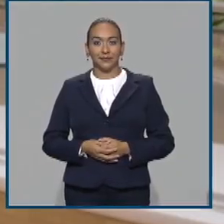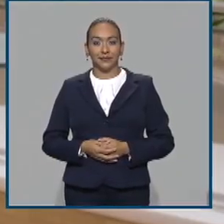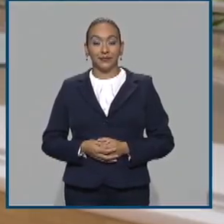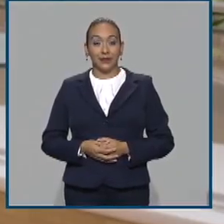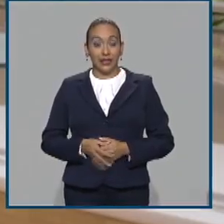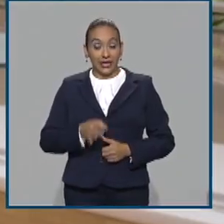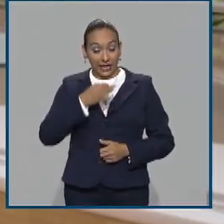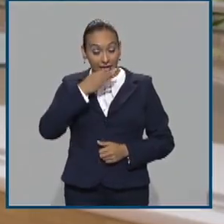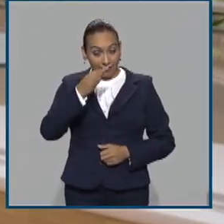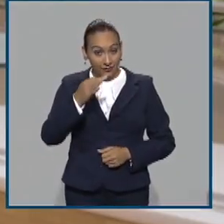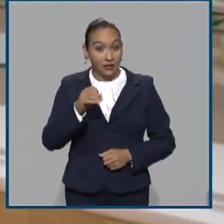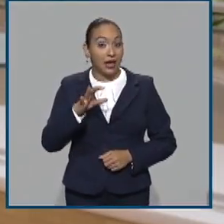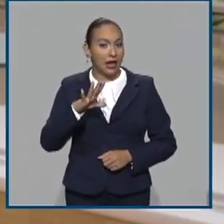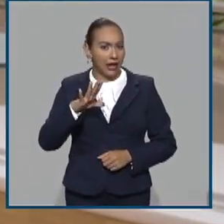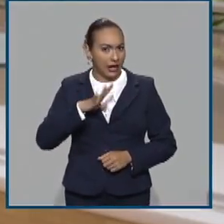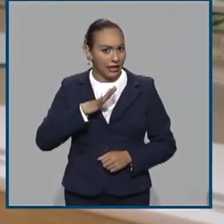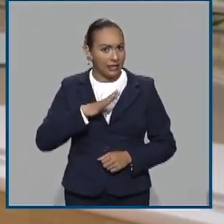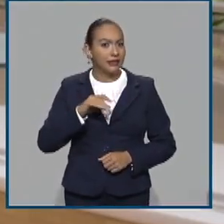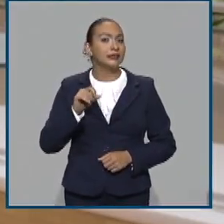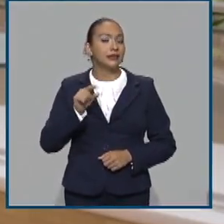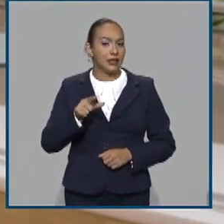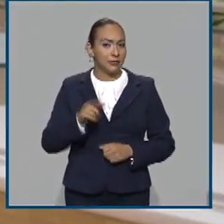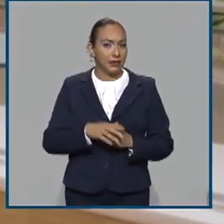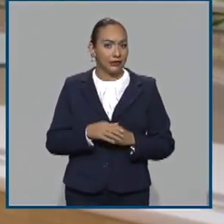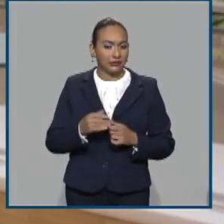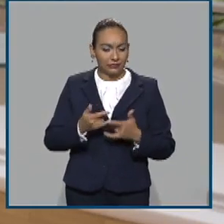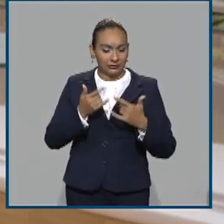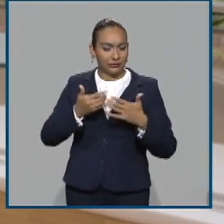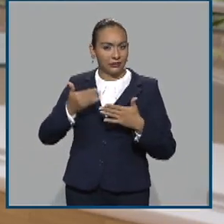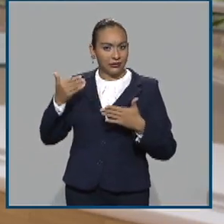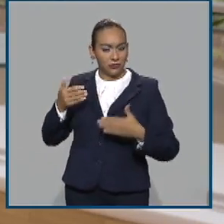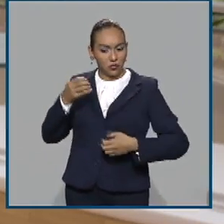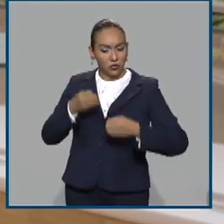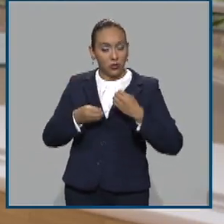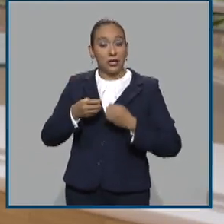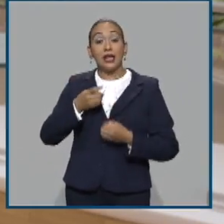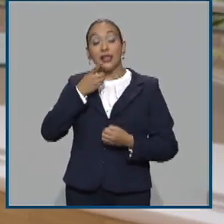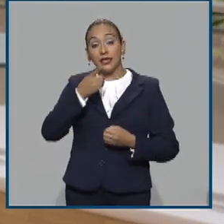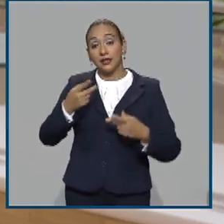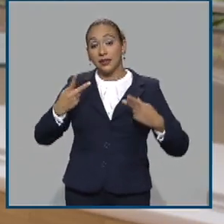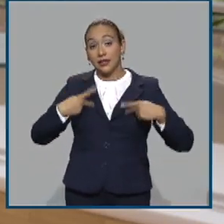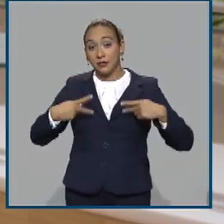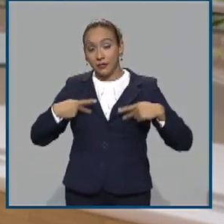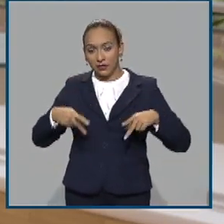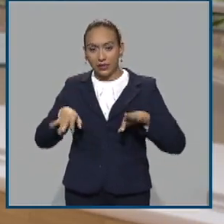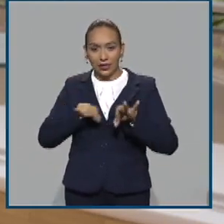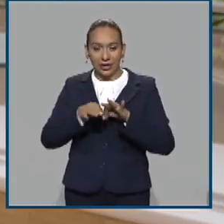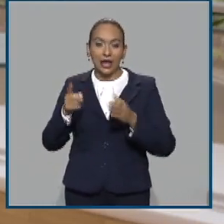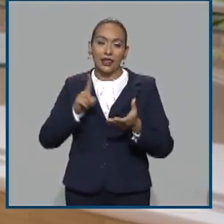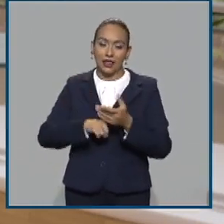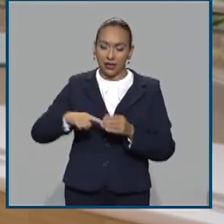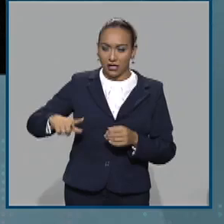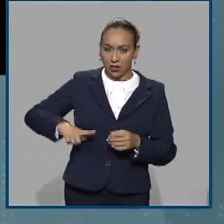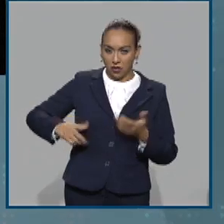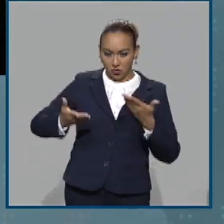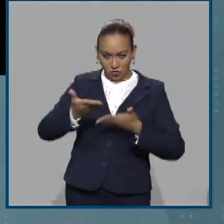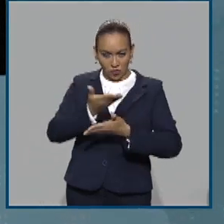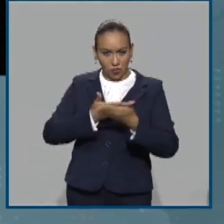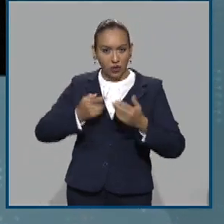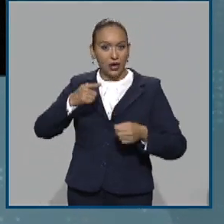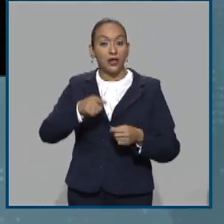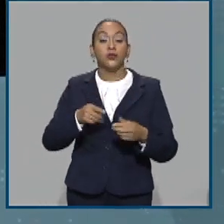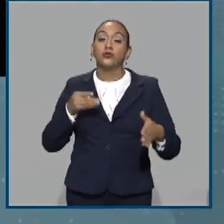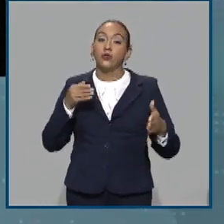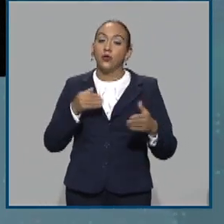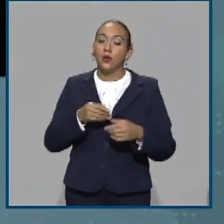Le informo también que existen precedentes jurisdiccionales que han determinado que las personas servidoras públicos no pueden bloquear a los